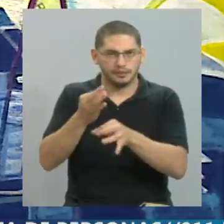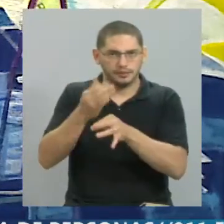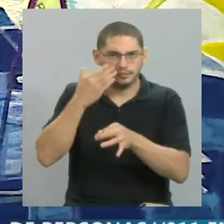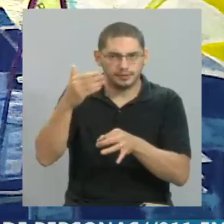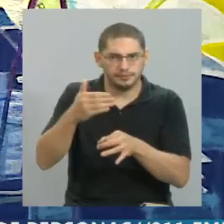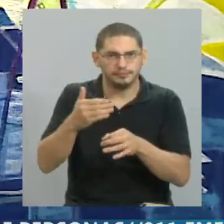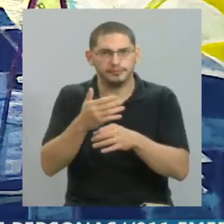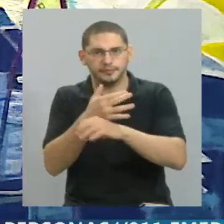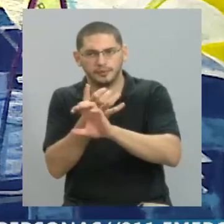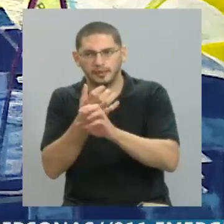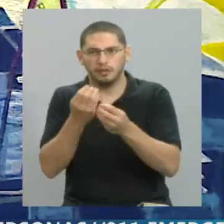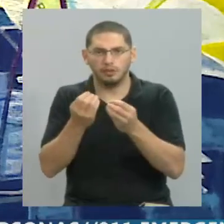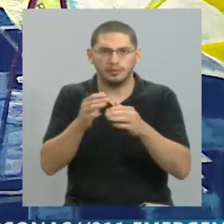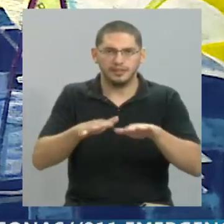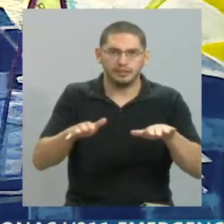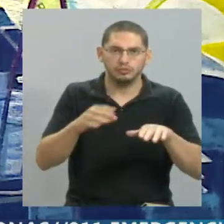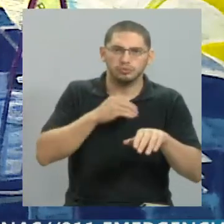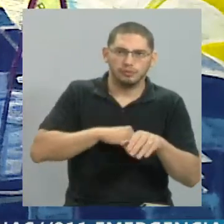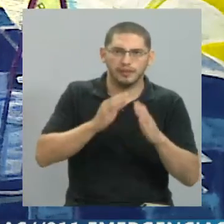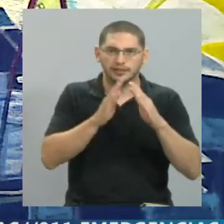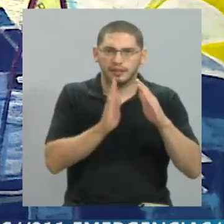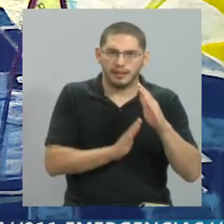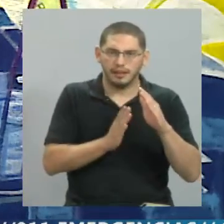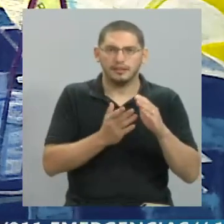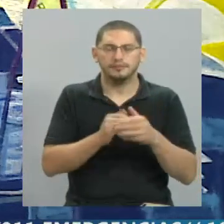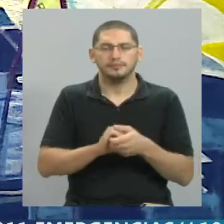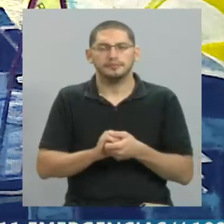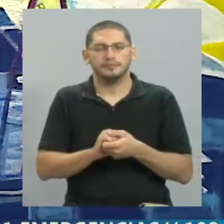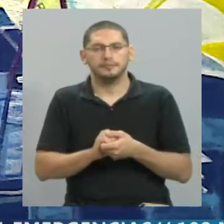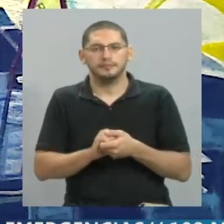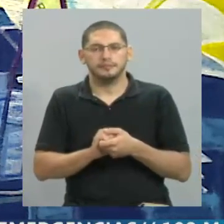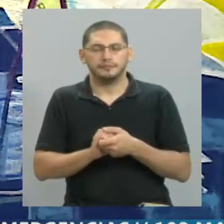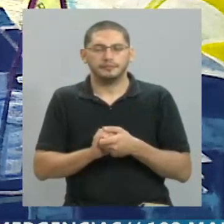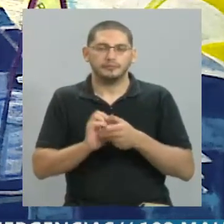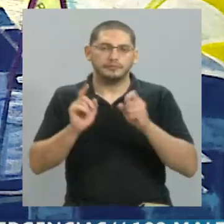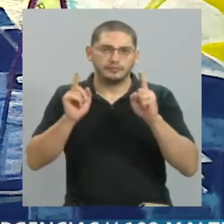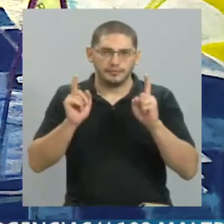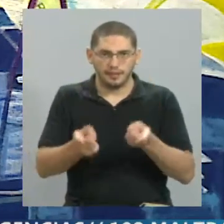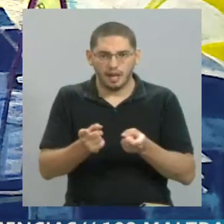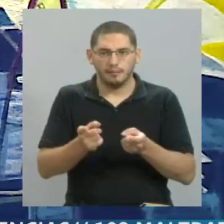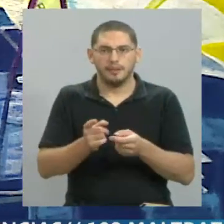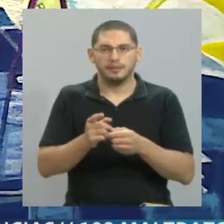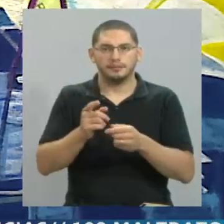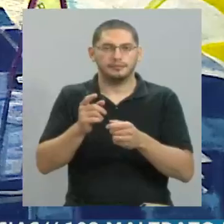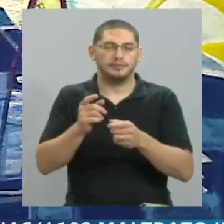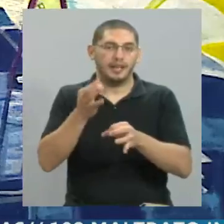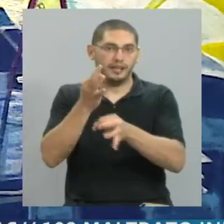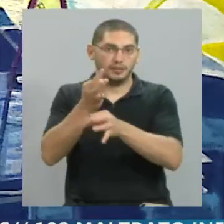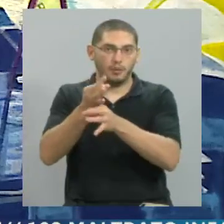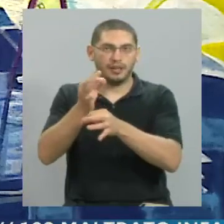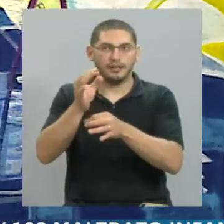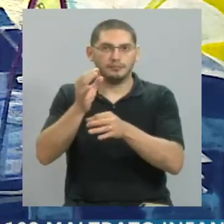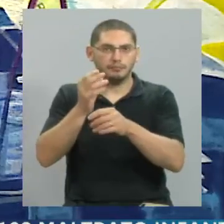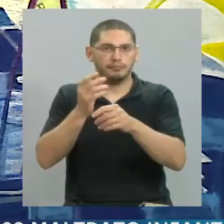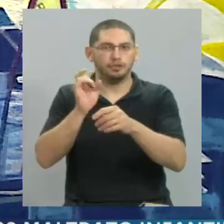virtualidad, cómo afecta, ¿no?, quedarse en casa con los más pequeños y bueno, el beneficio que es a la escuela, que no solamente es aprender, sino